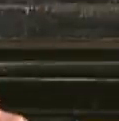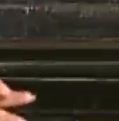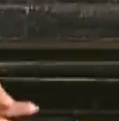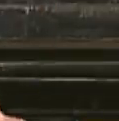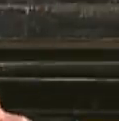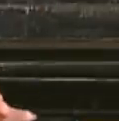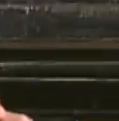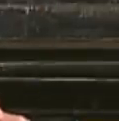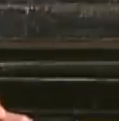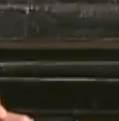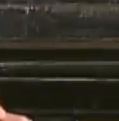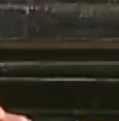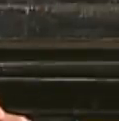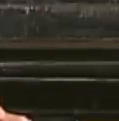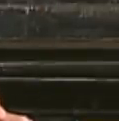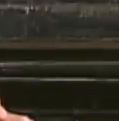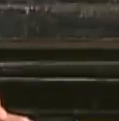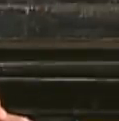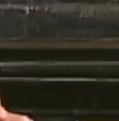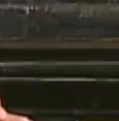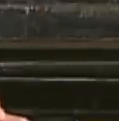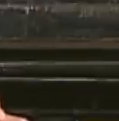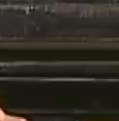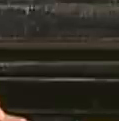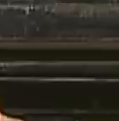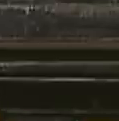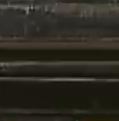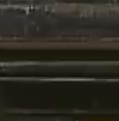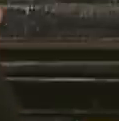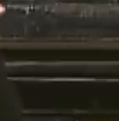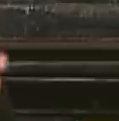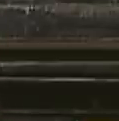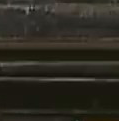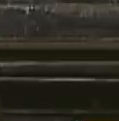del 70% de los casos en el país corresponden a los casos